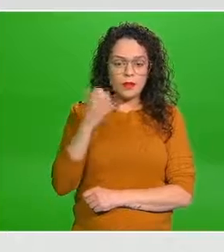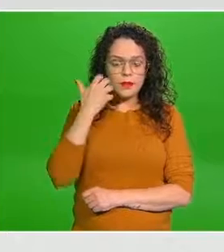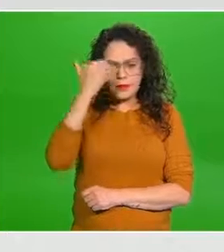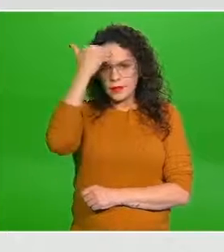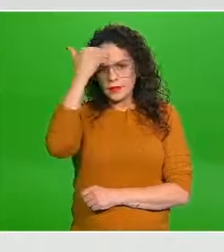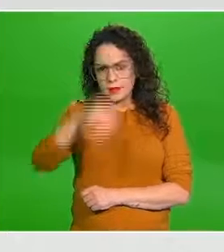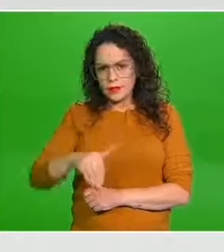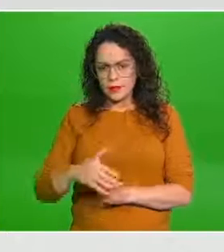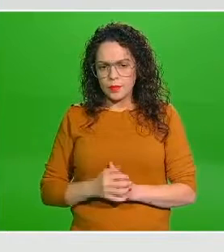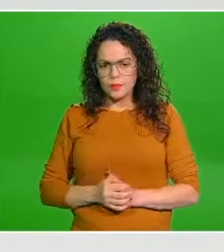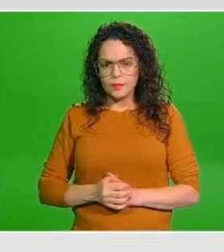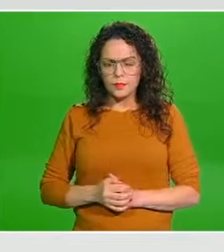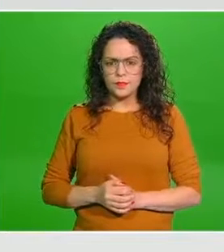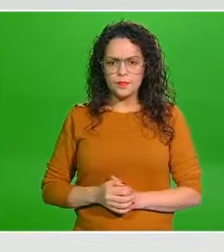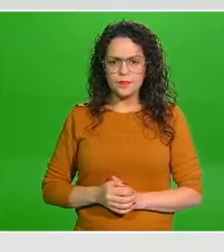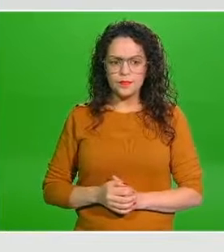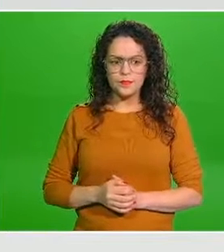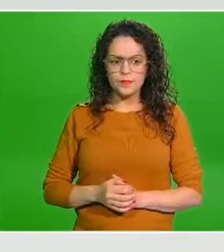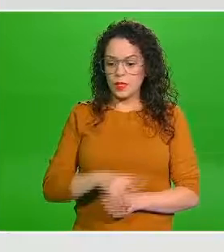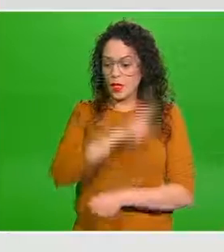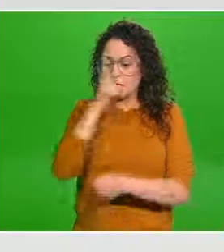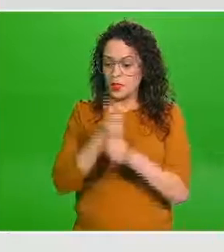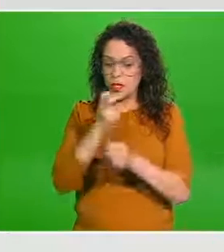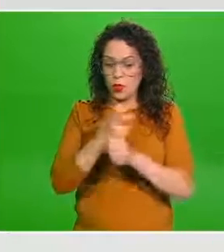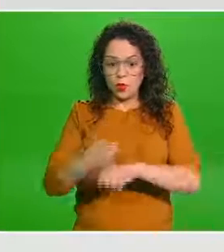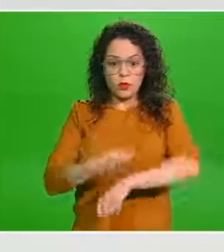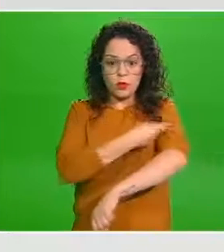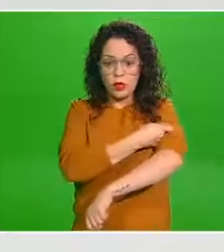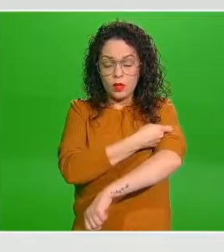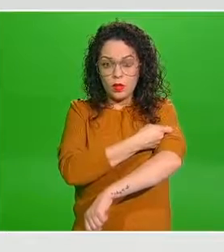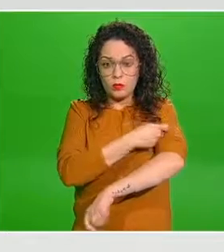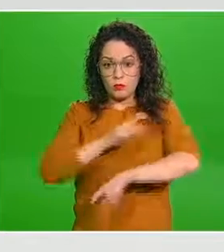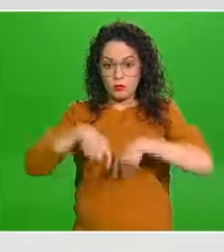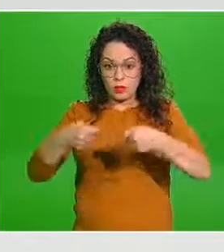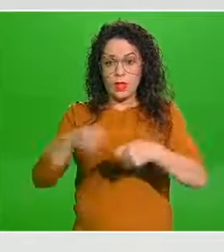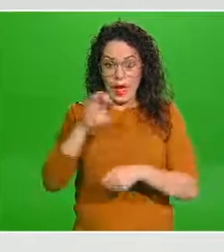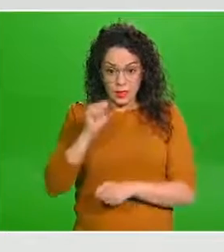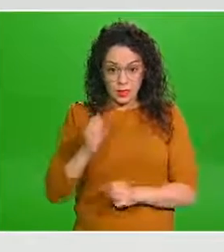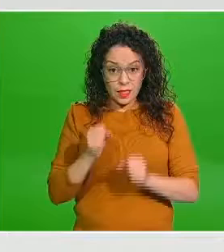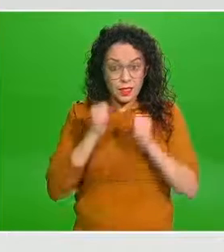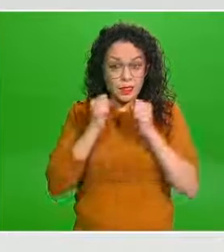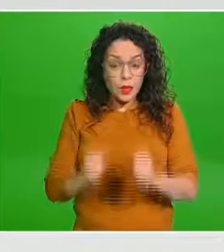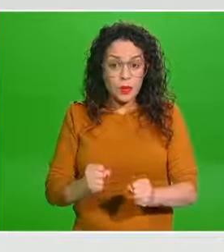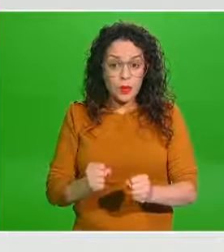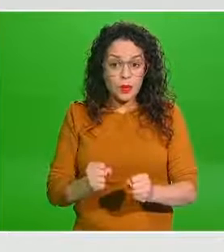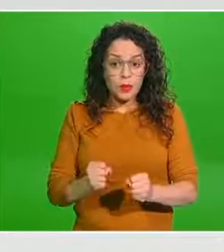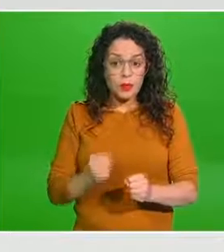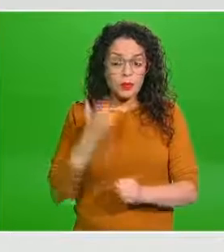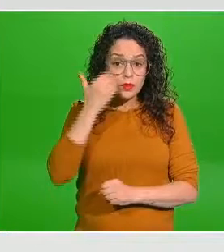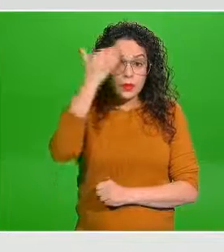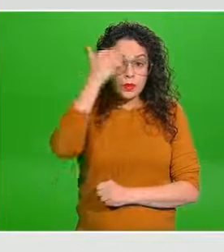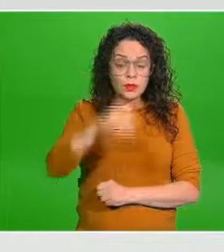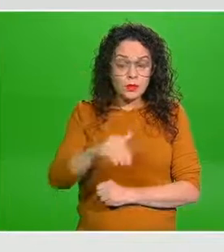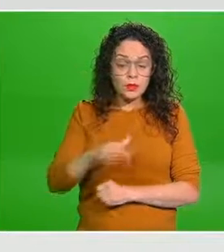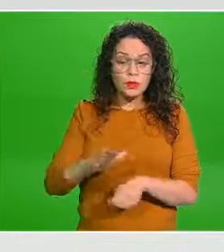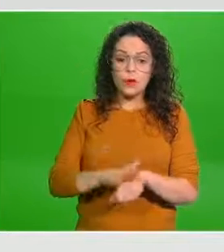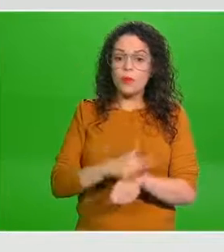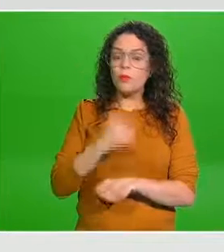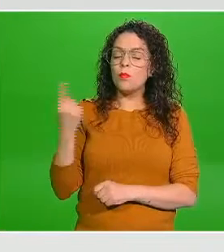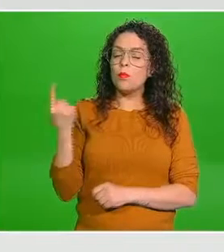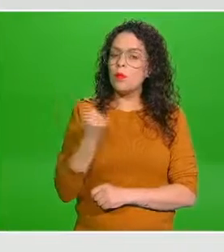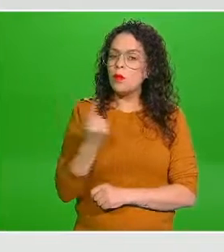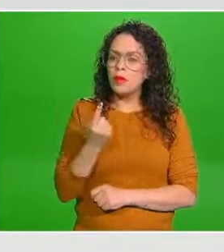si la vacuna con las que se les va a aplicar la segunda dosis es segura. Lo que comentan es que no